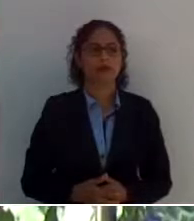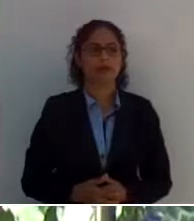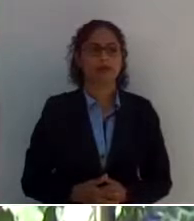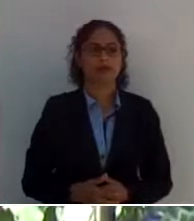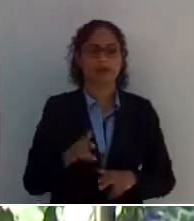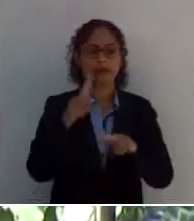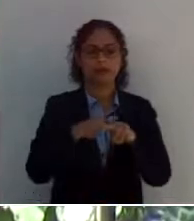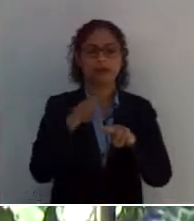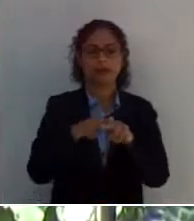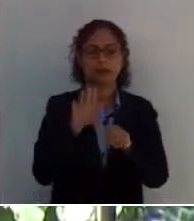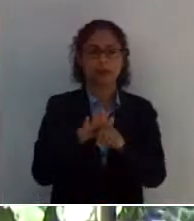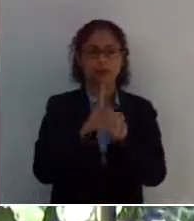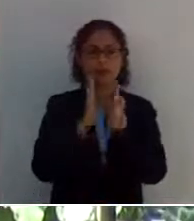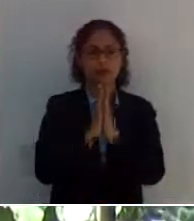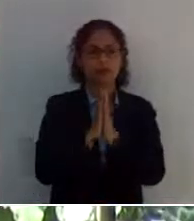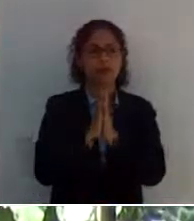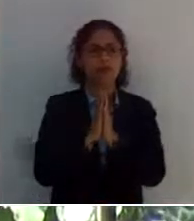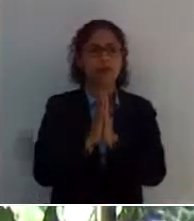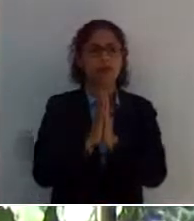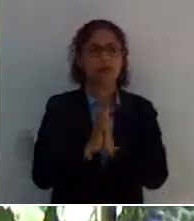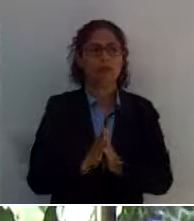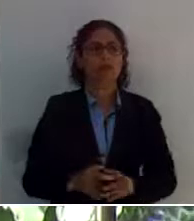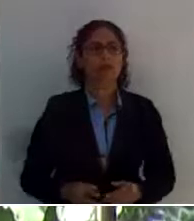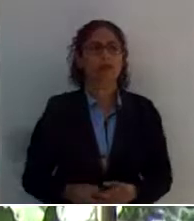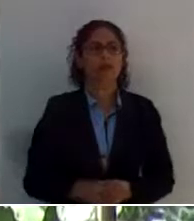Tomen asiento, de favor.